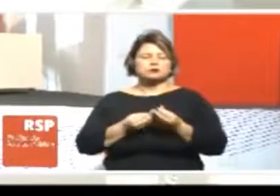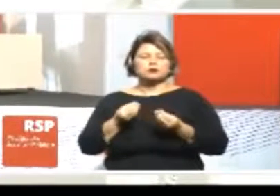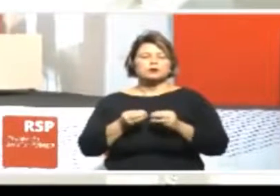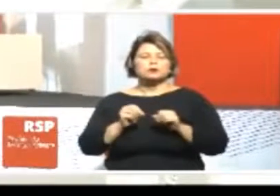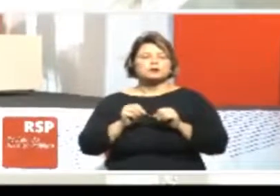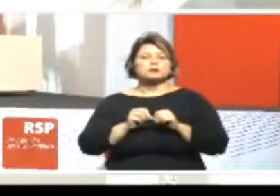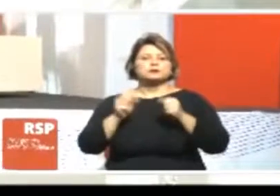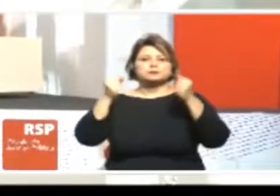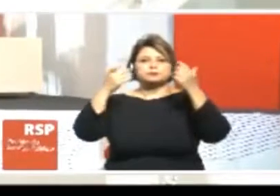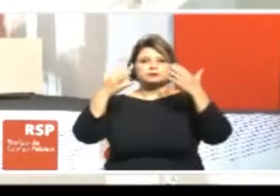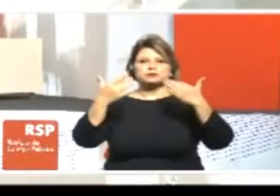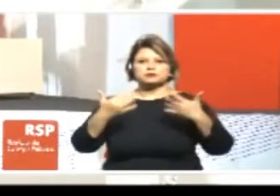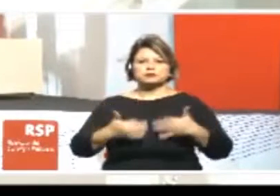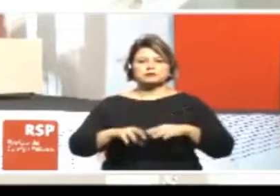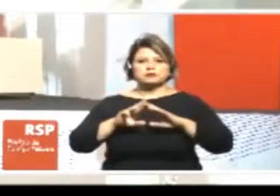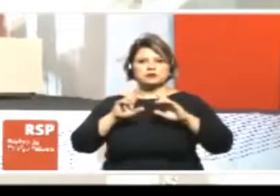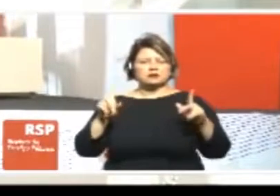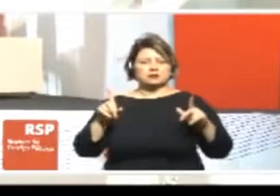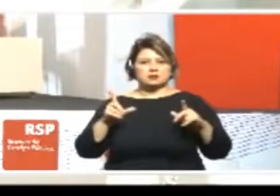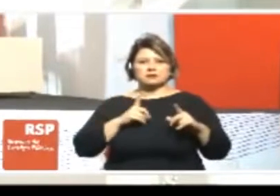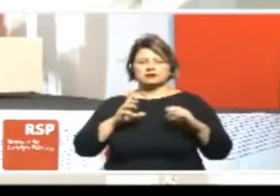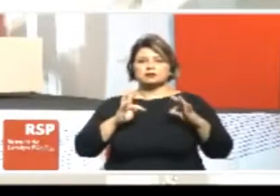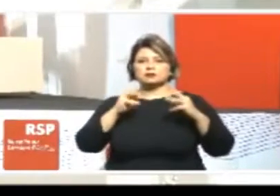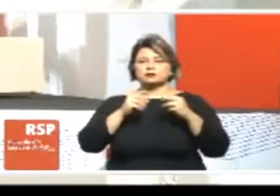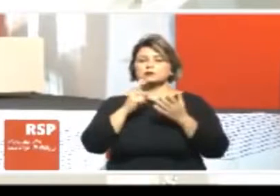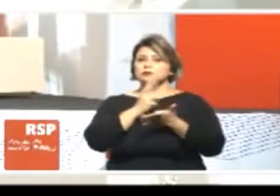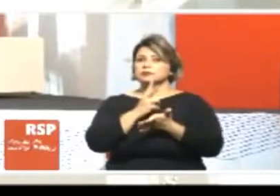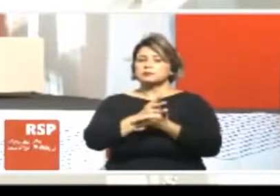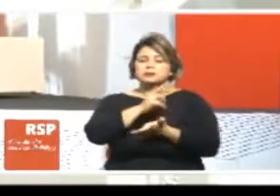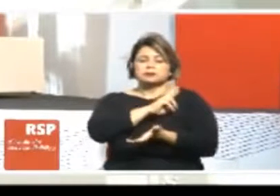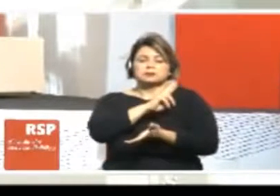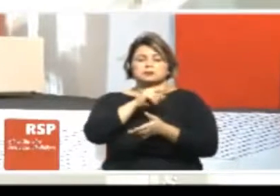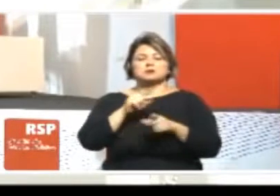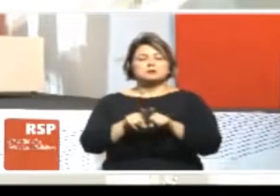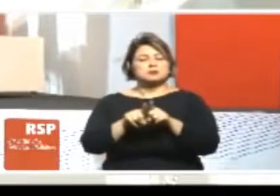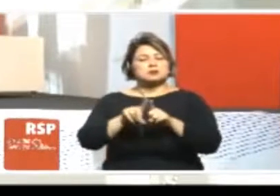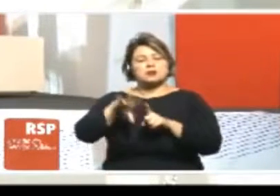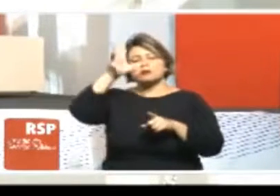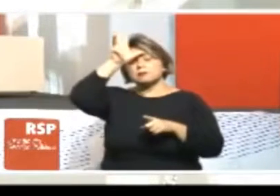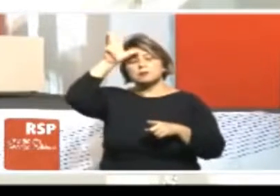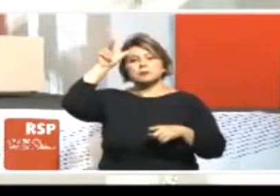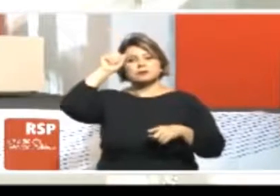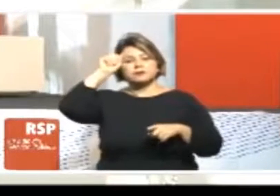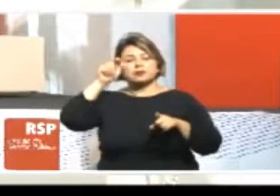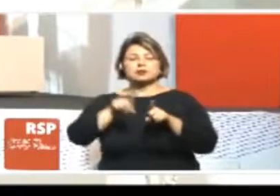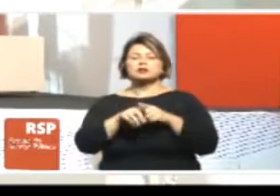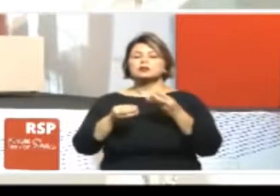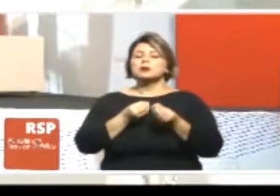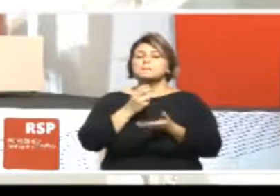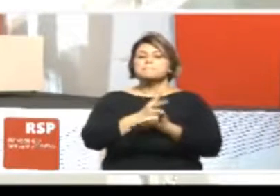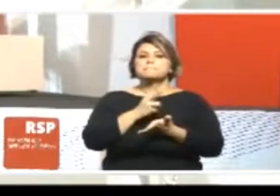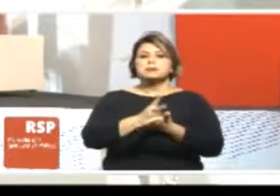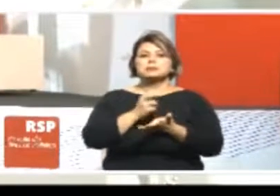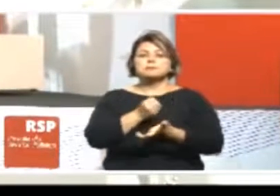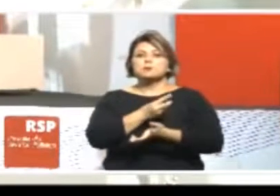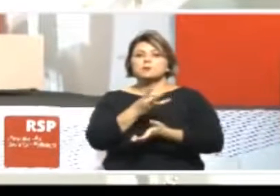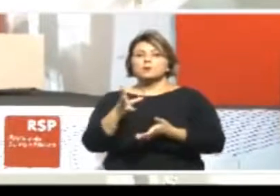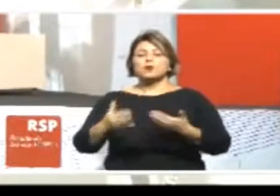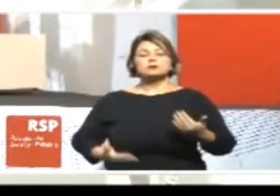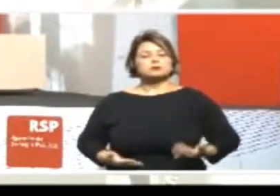mismas responsabilidades, todos tienen un alcalde, todos tienen el mismo número de empleados. ¿Qué es lo que está explicando esa